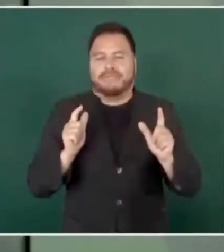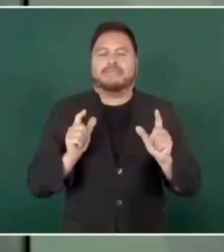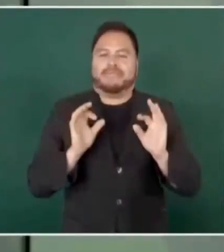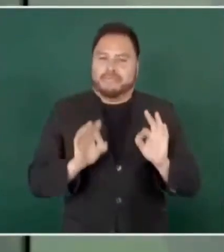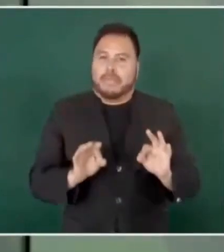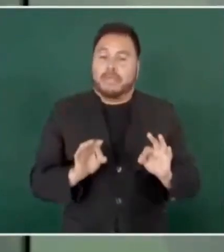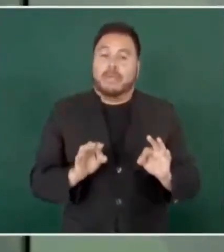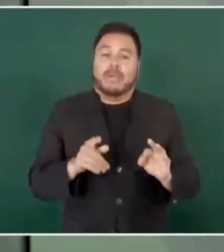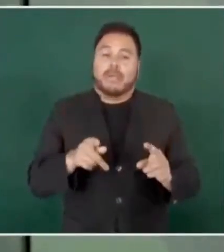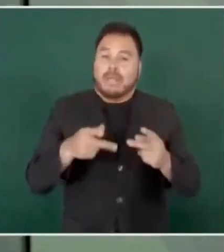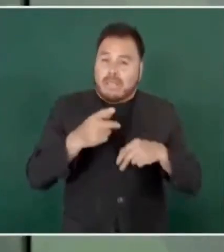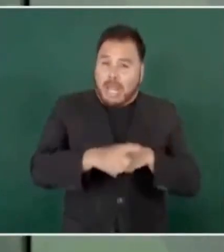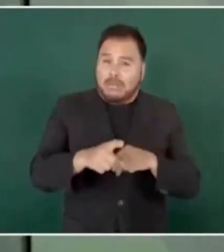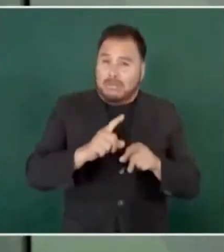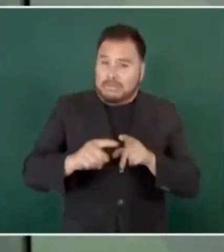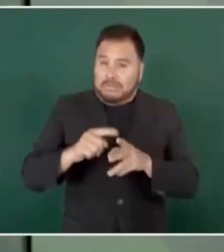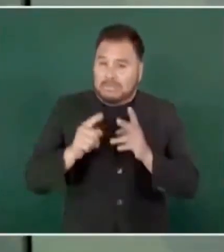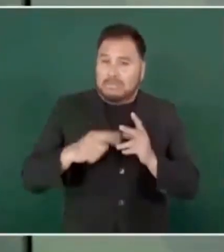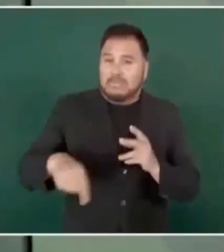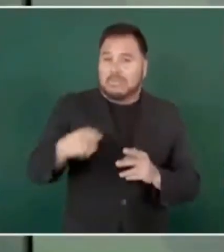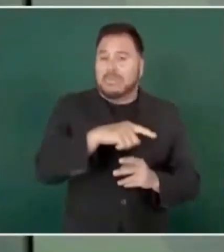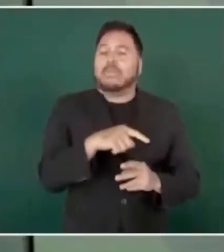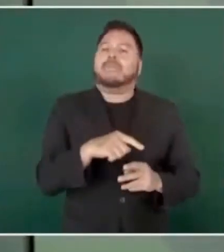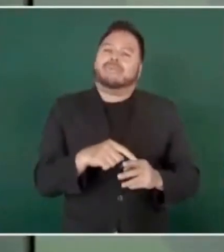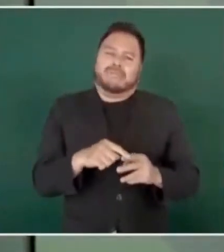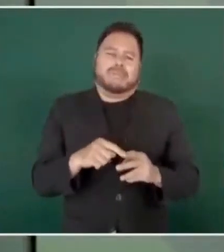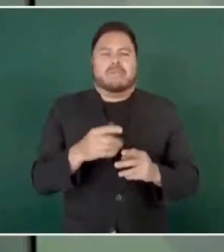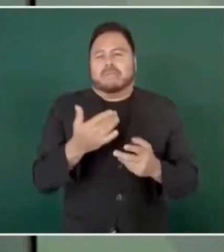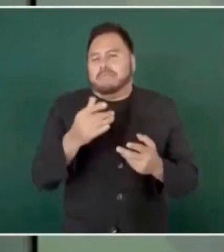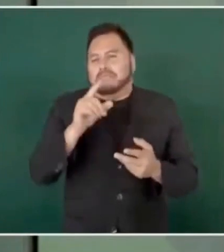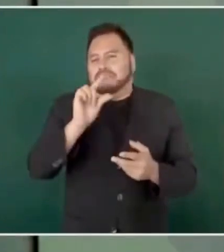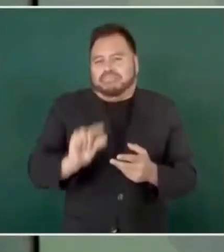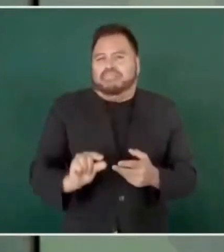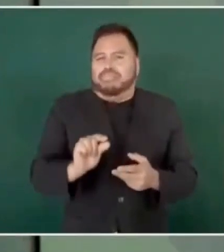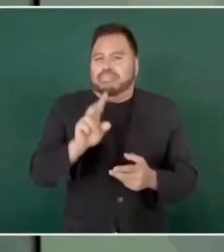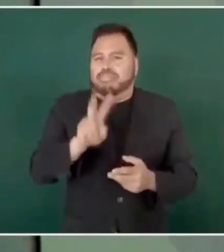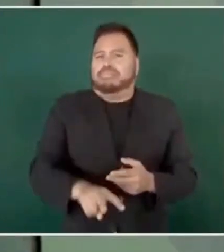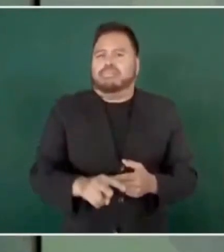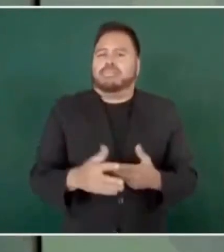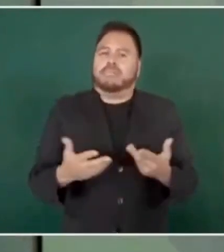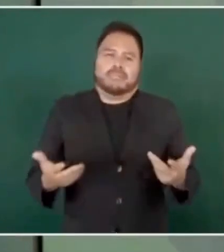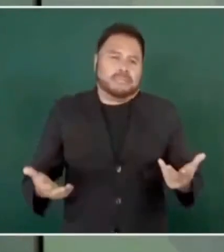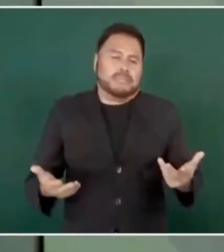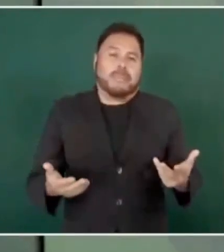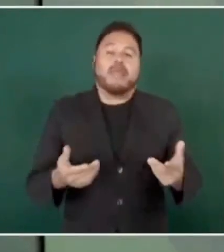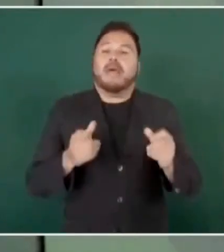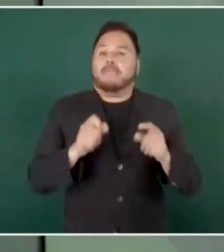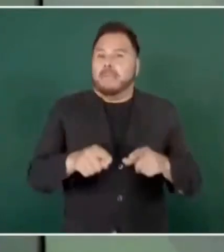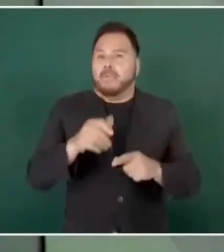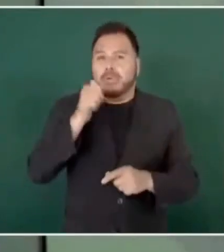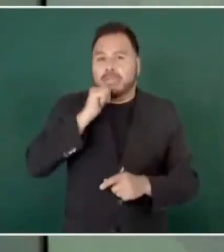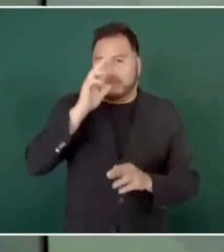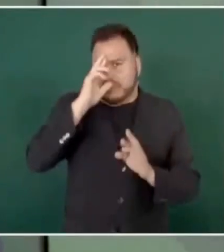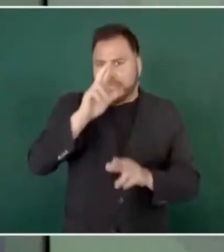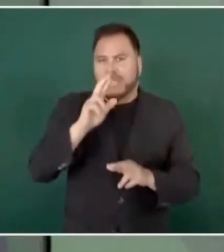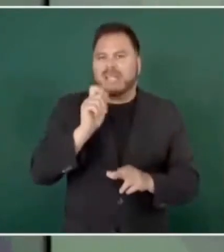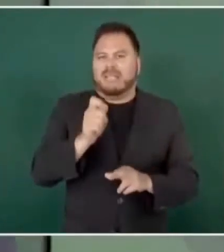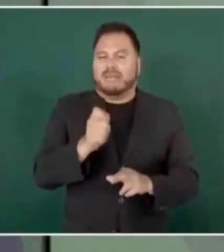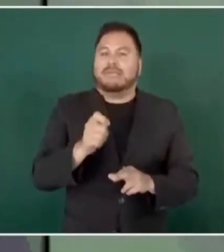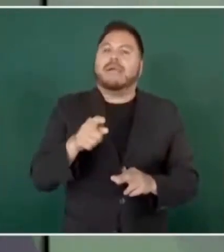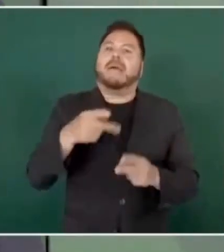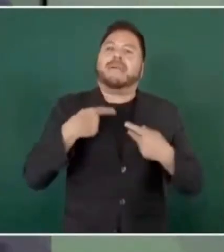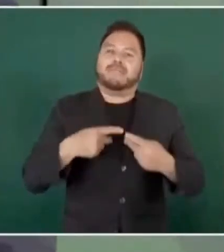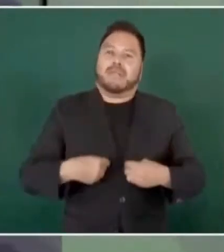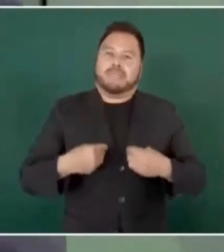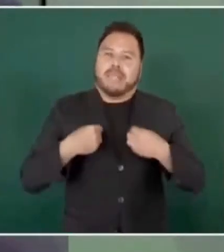activos productivos fueron mínimos. Se respetaron la